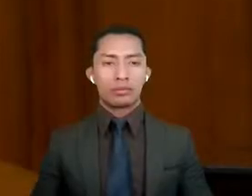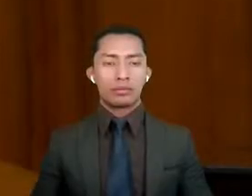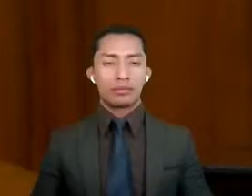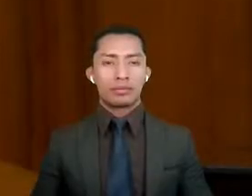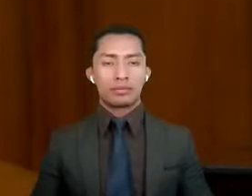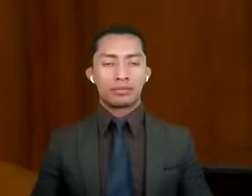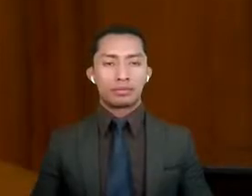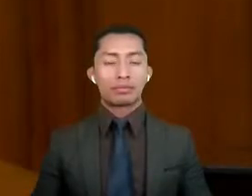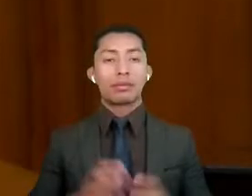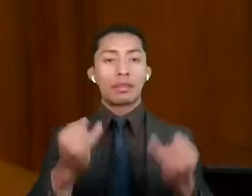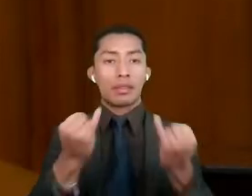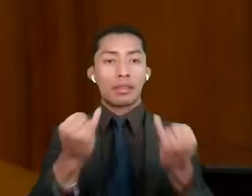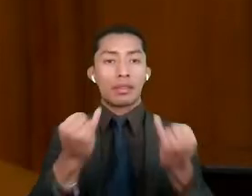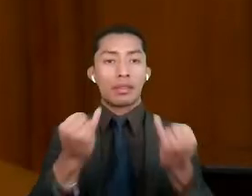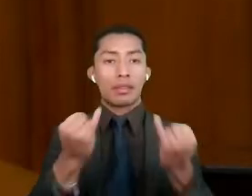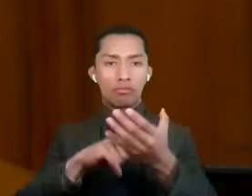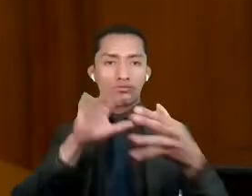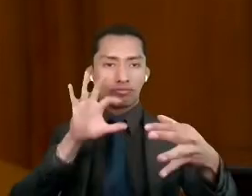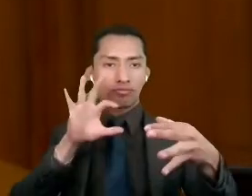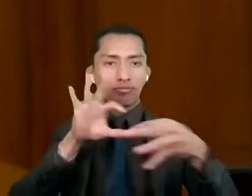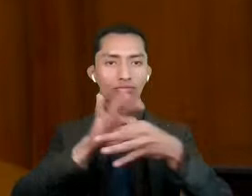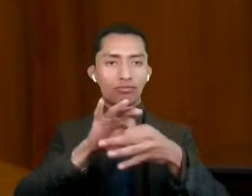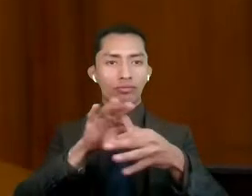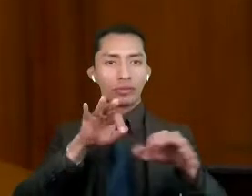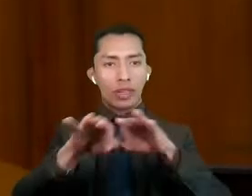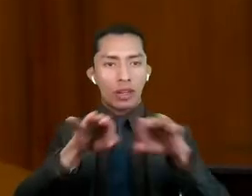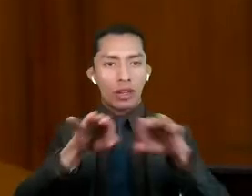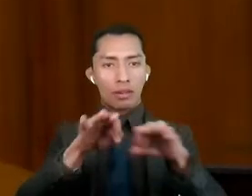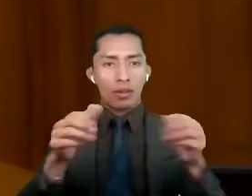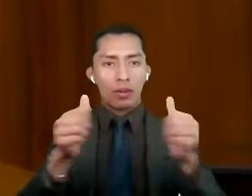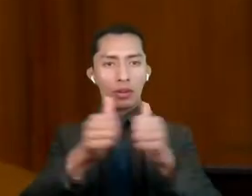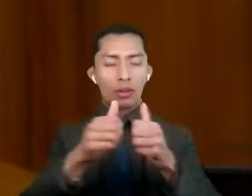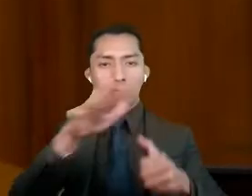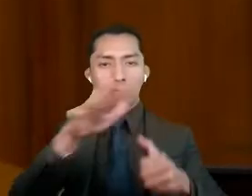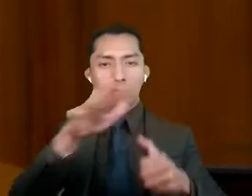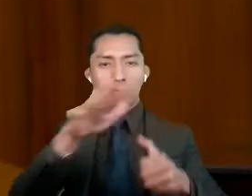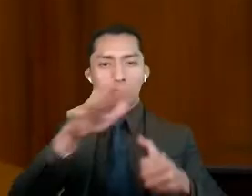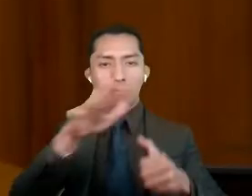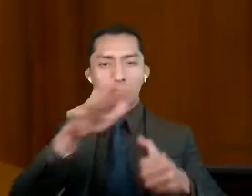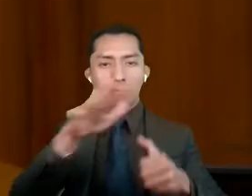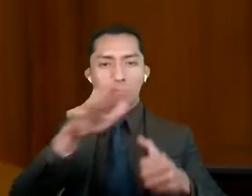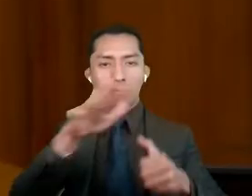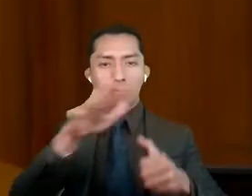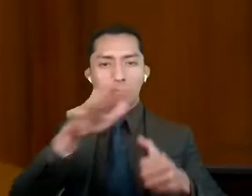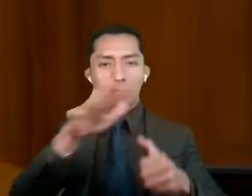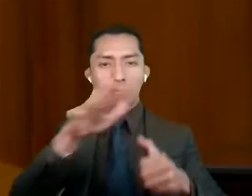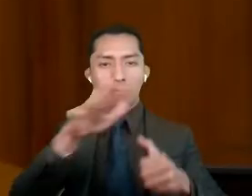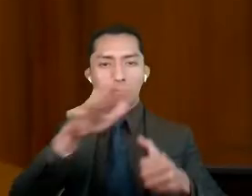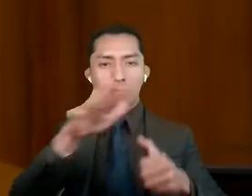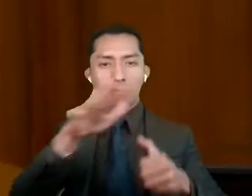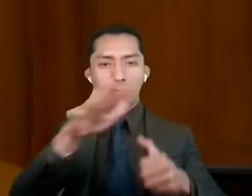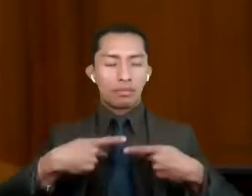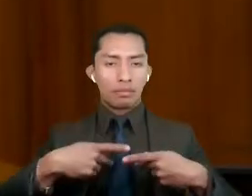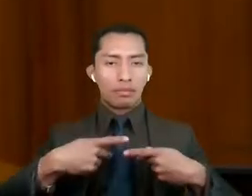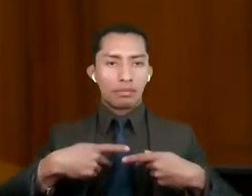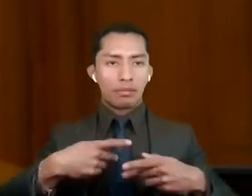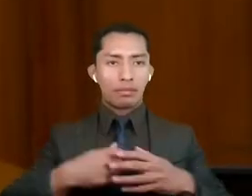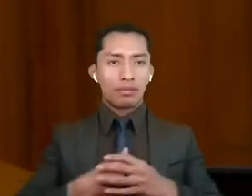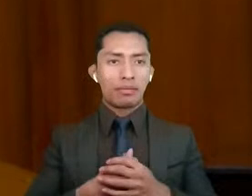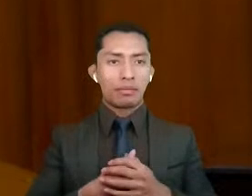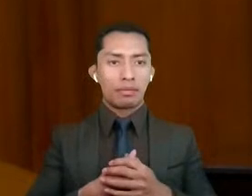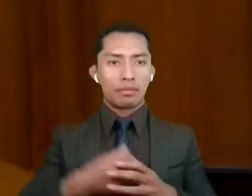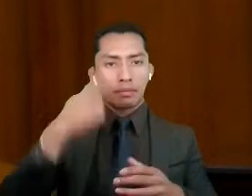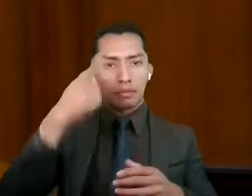una relación de colaboración con la sociedad civil, cuyas acciones resultan indispensables para consolidar